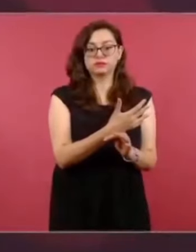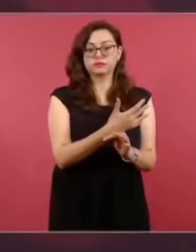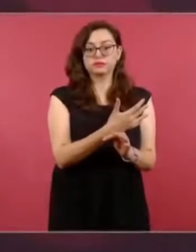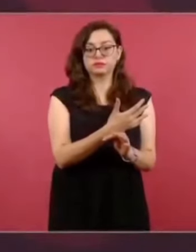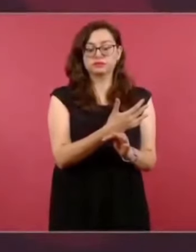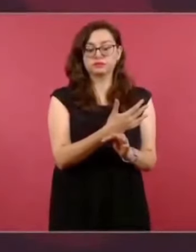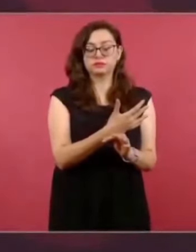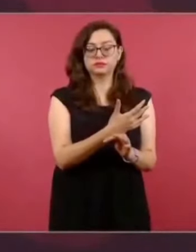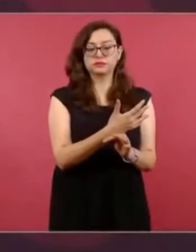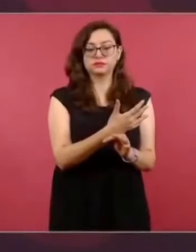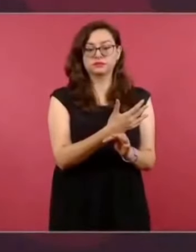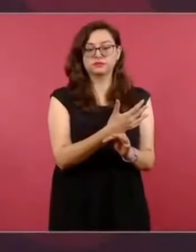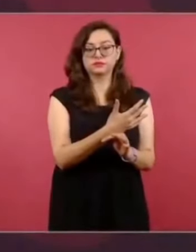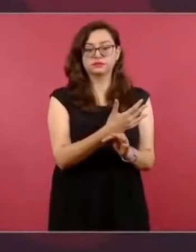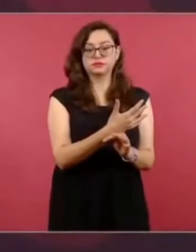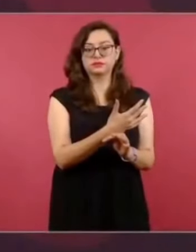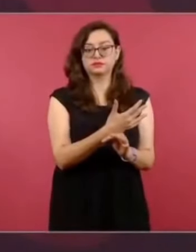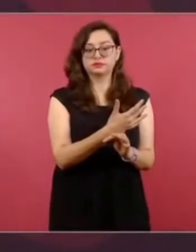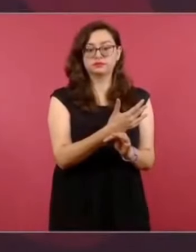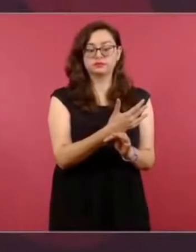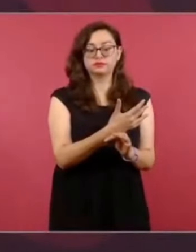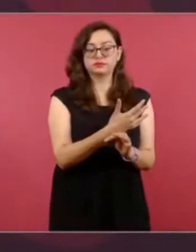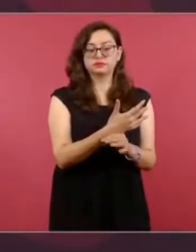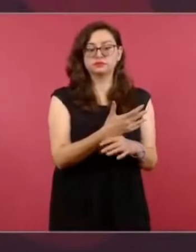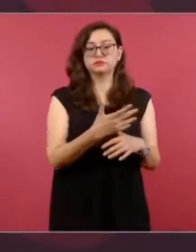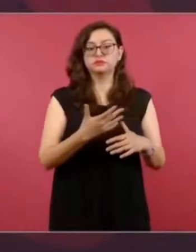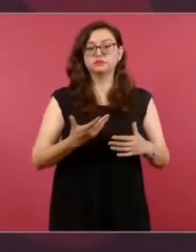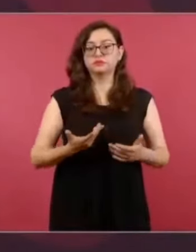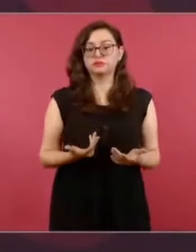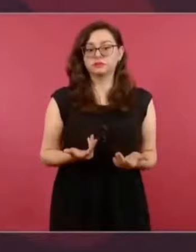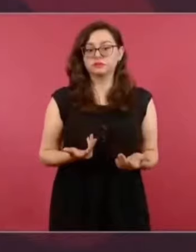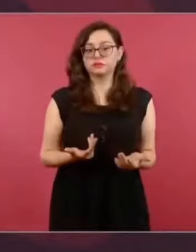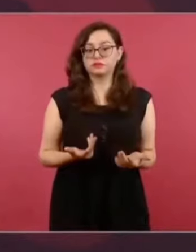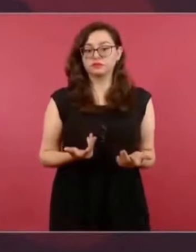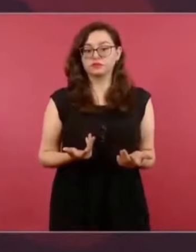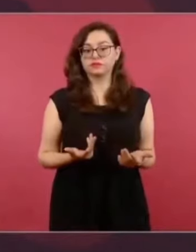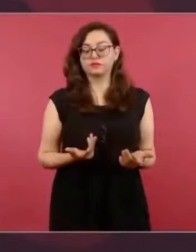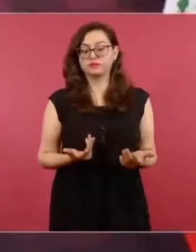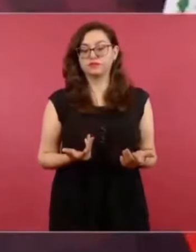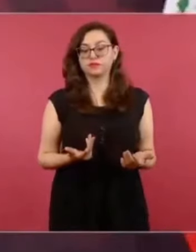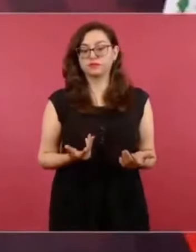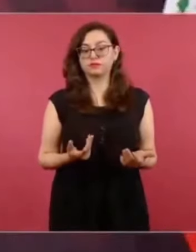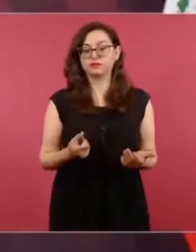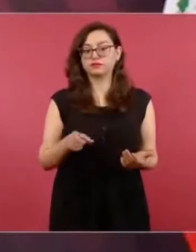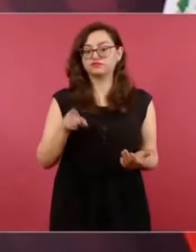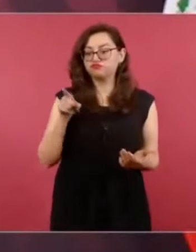ente Cómo había perdido la vida el